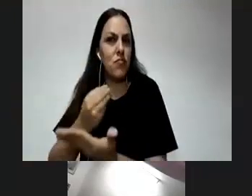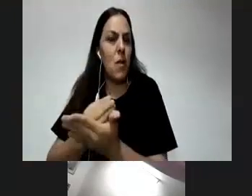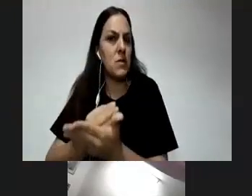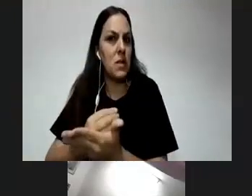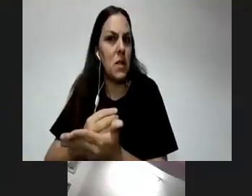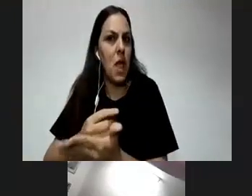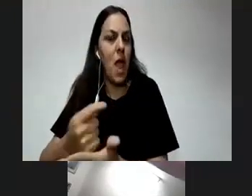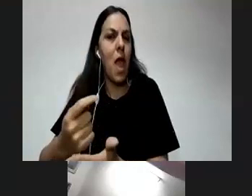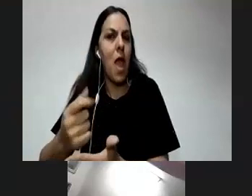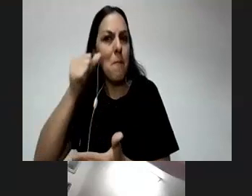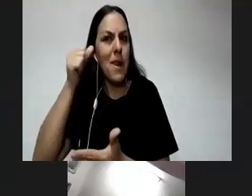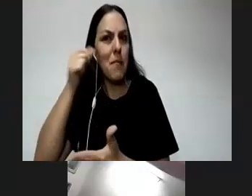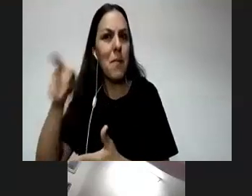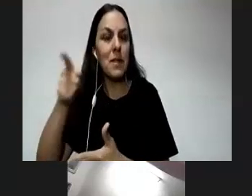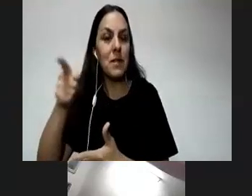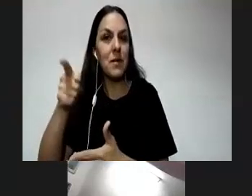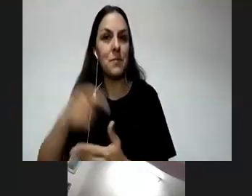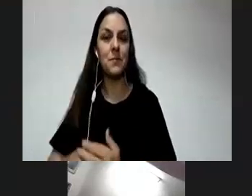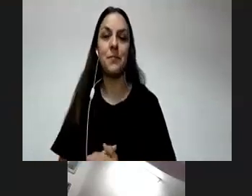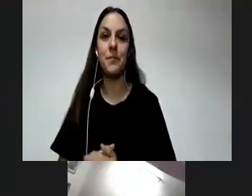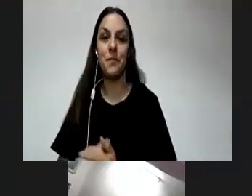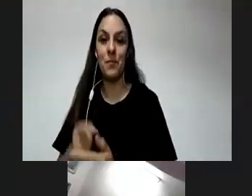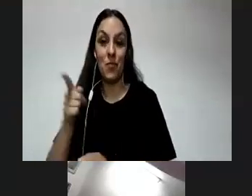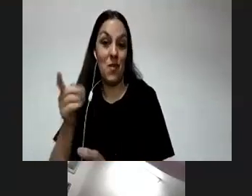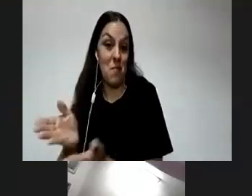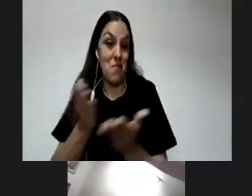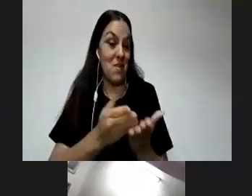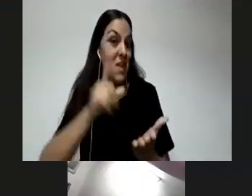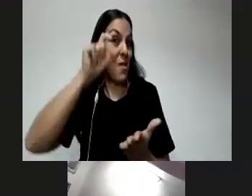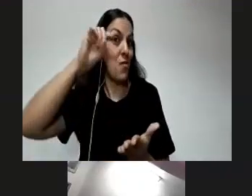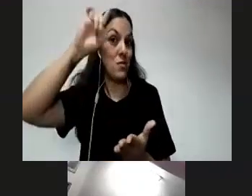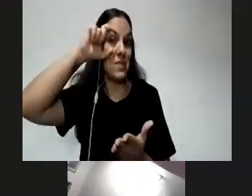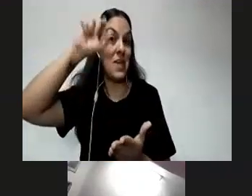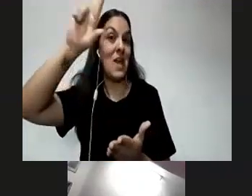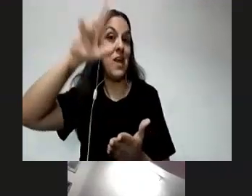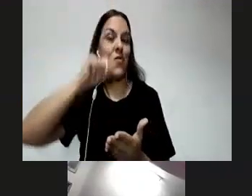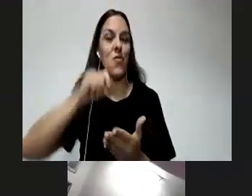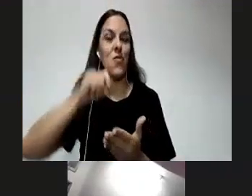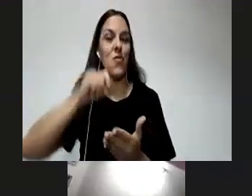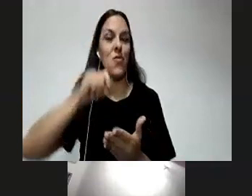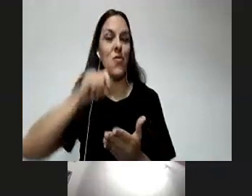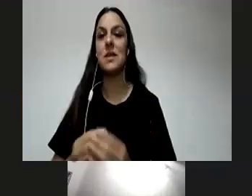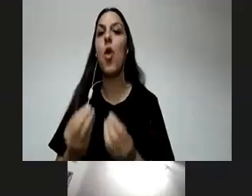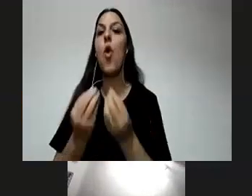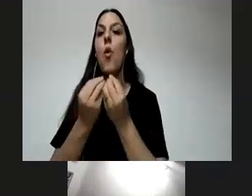doctor Luis Ernesto Lucero, así comienza con su charla. Gracias. Bueno, Buenas tardes.